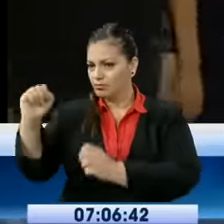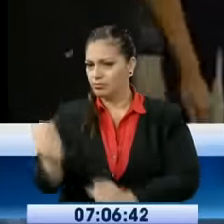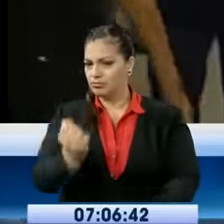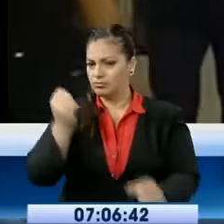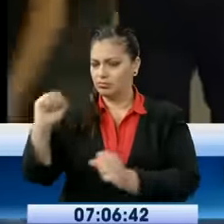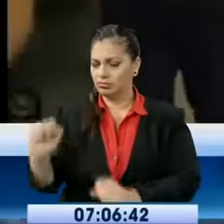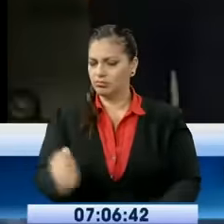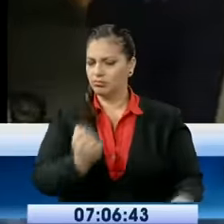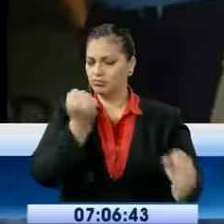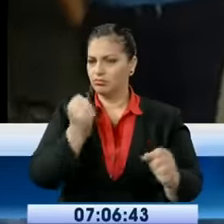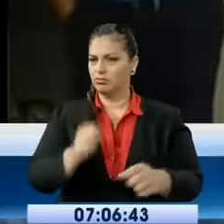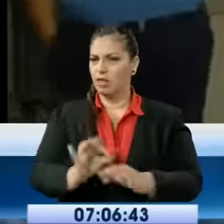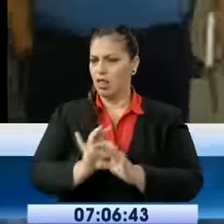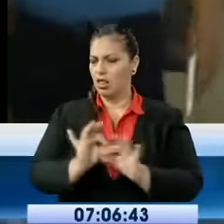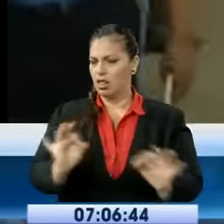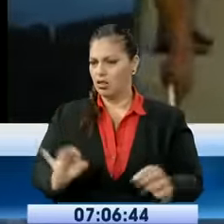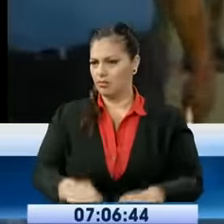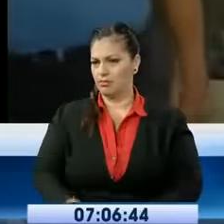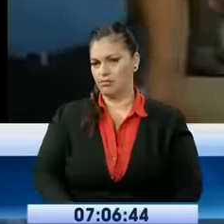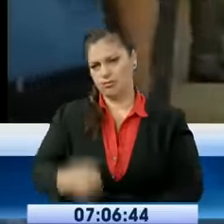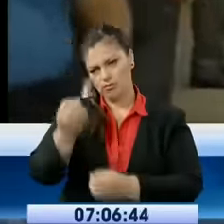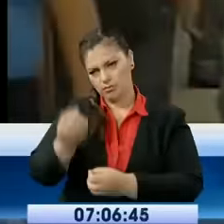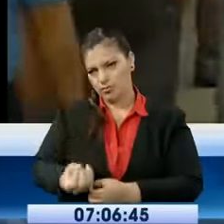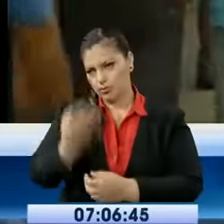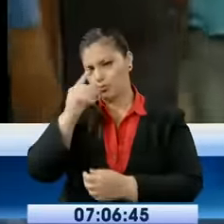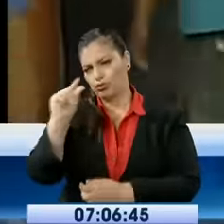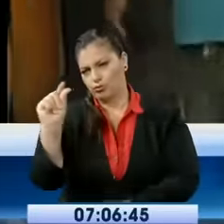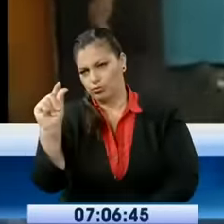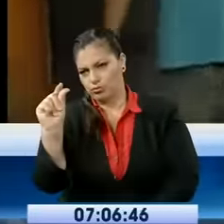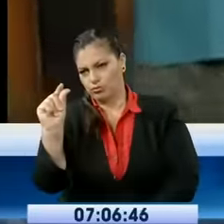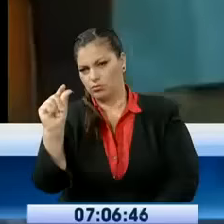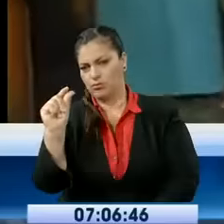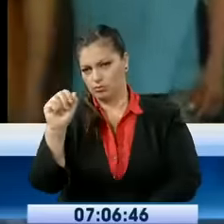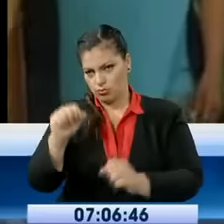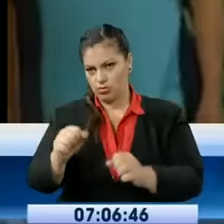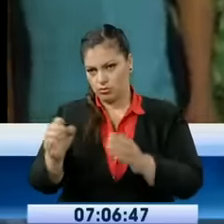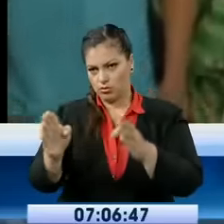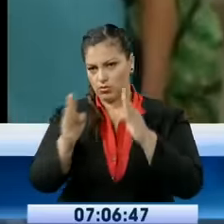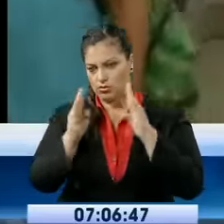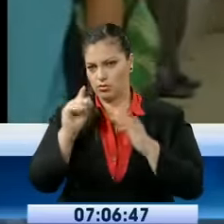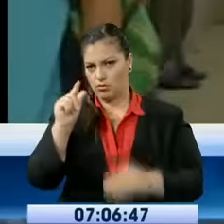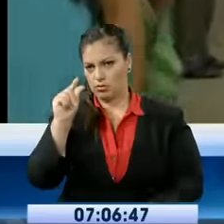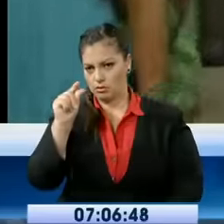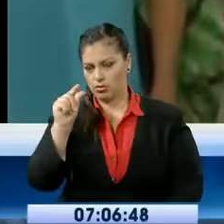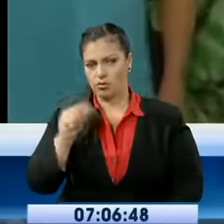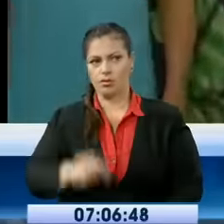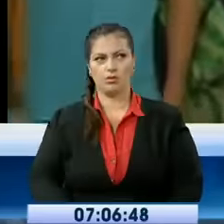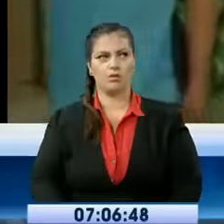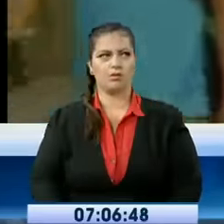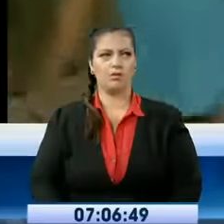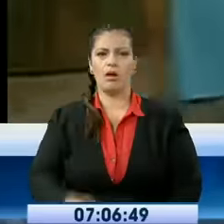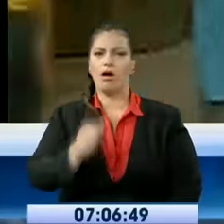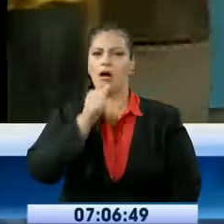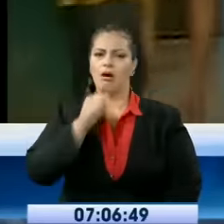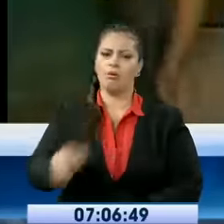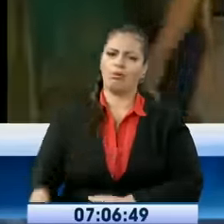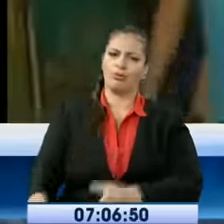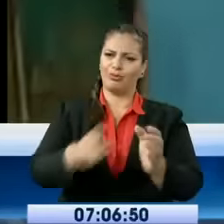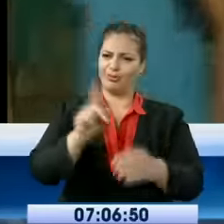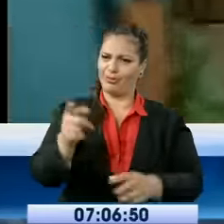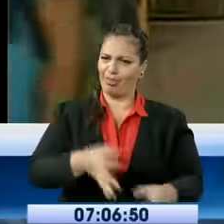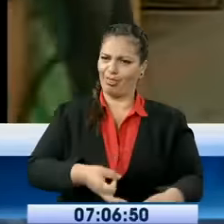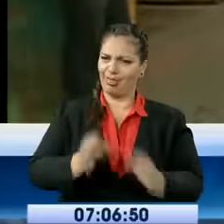entonces, amigo. Buenos días. ¿Sí me puede atender un segundito? ¿Cómo es a la chica? Porque está jugando carnaval adelantado. Oiga,